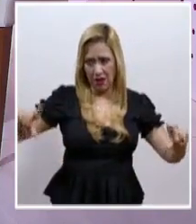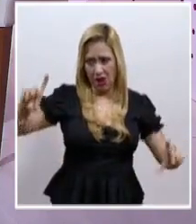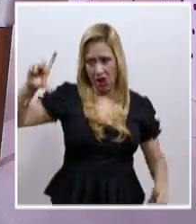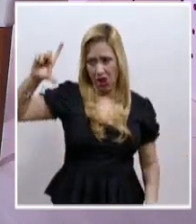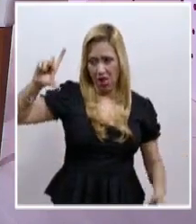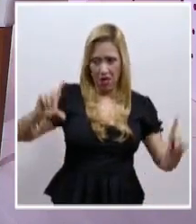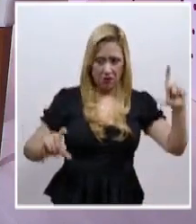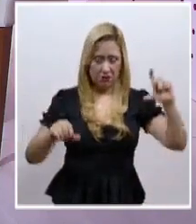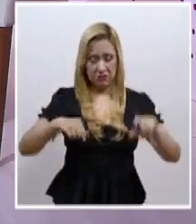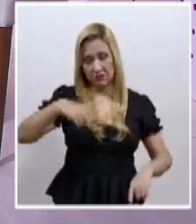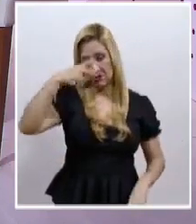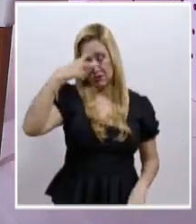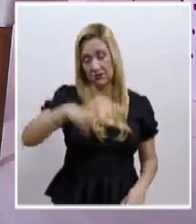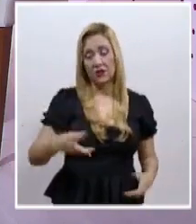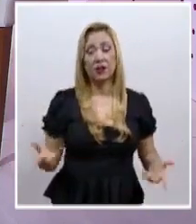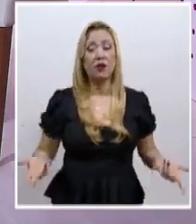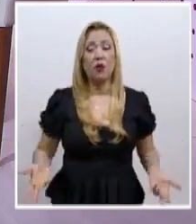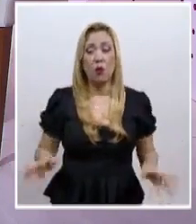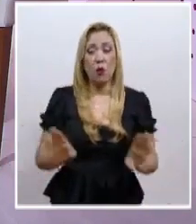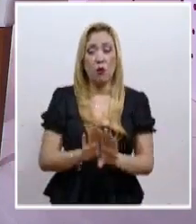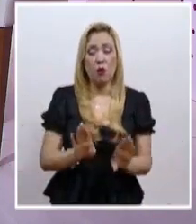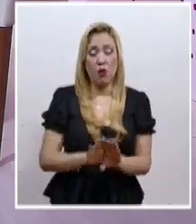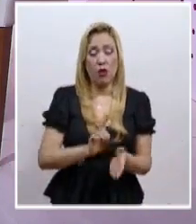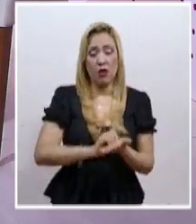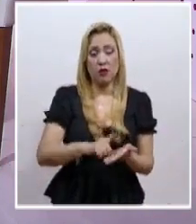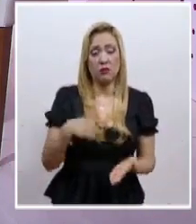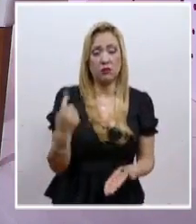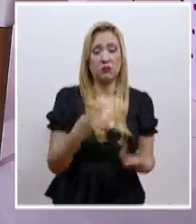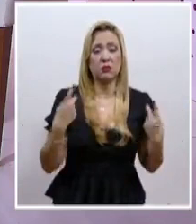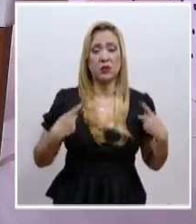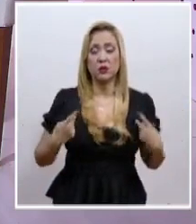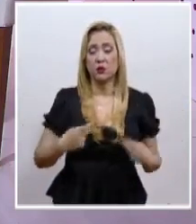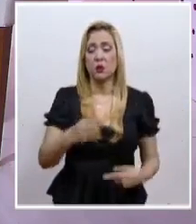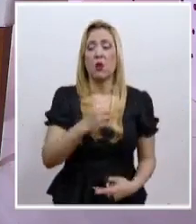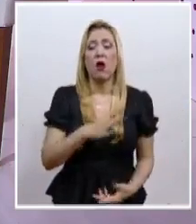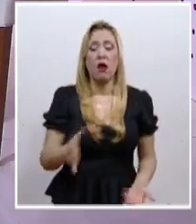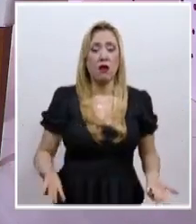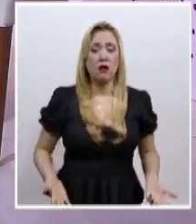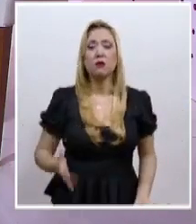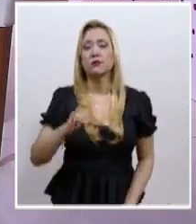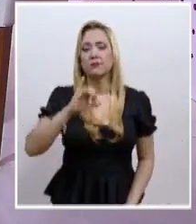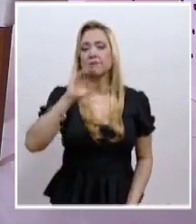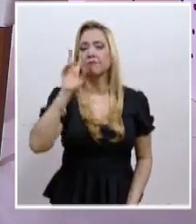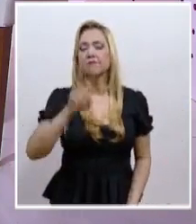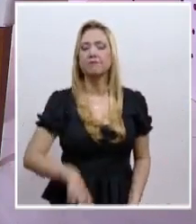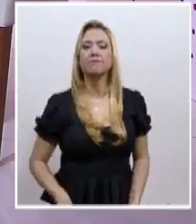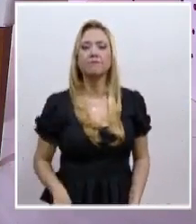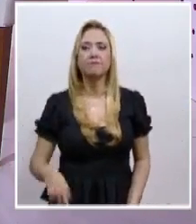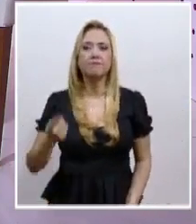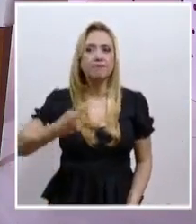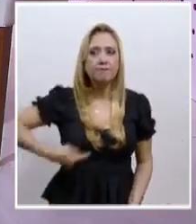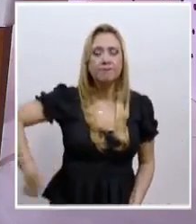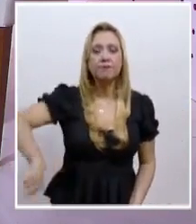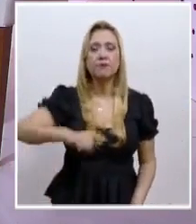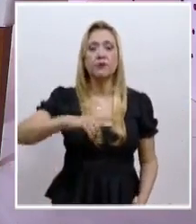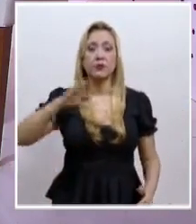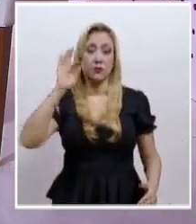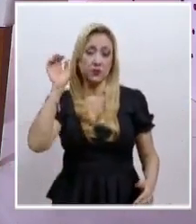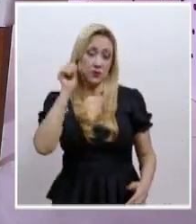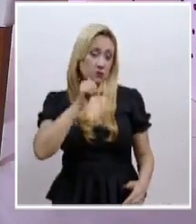como el caso de México, afecta los derechos de la mayoría de la población. Sí, por supuesto. En una sociedad desigual